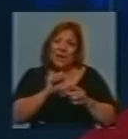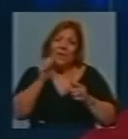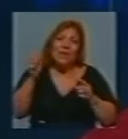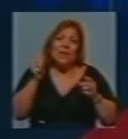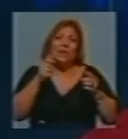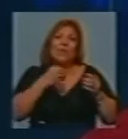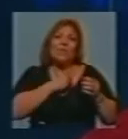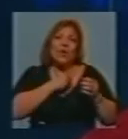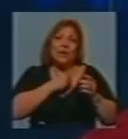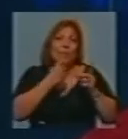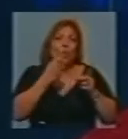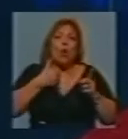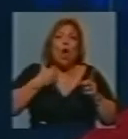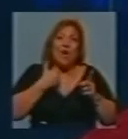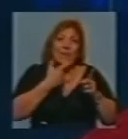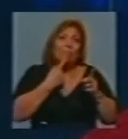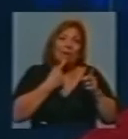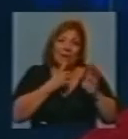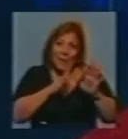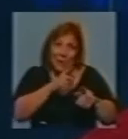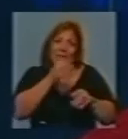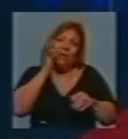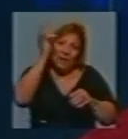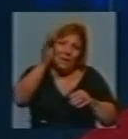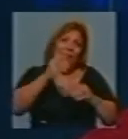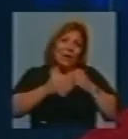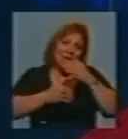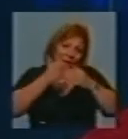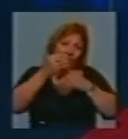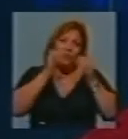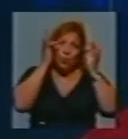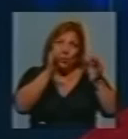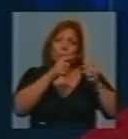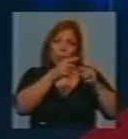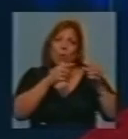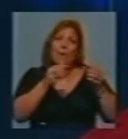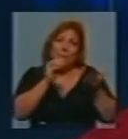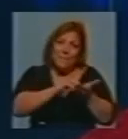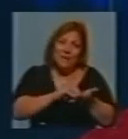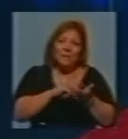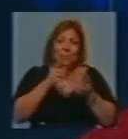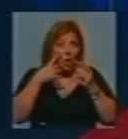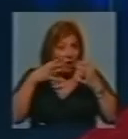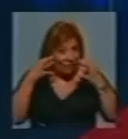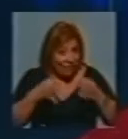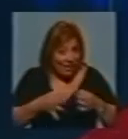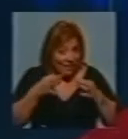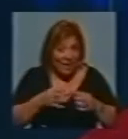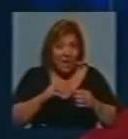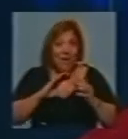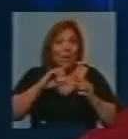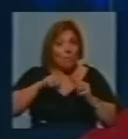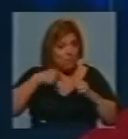simbólica, de un joven político que todavía tiene una carrera fulgurante por delante, ¿verdad?, claro. y que realmente tiene todo para ser el